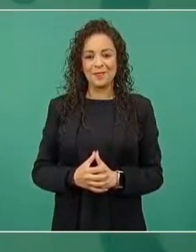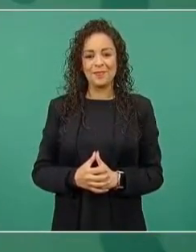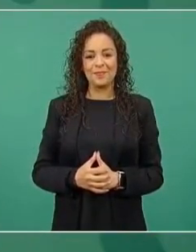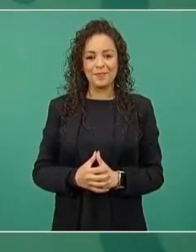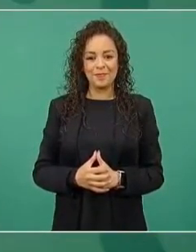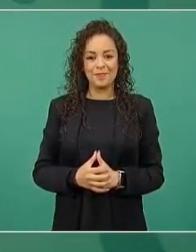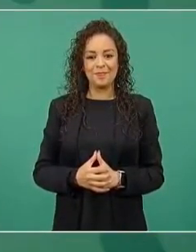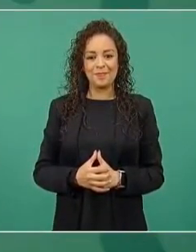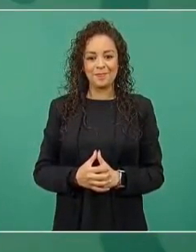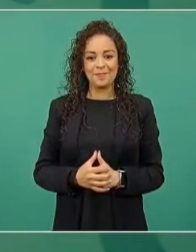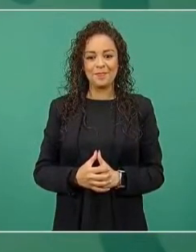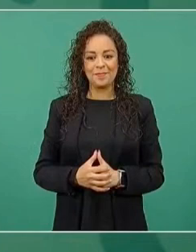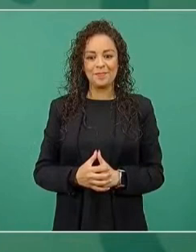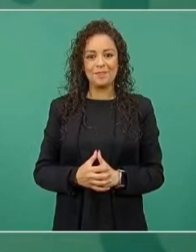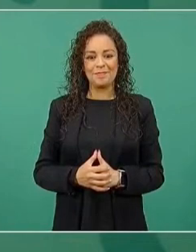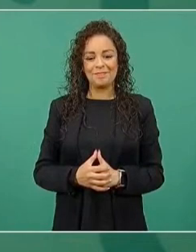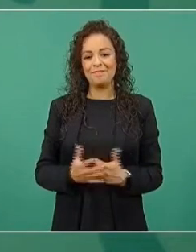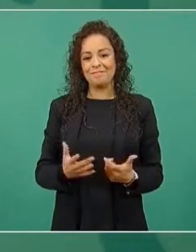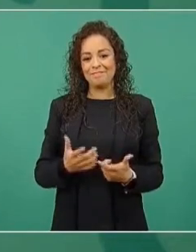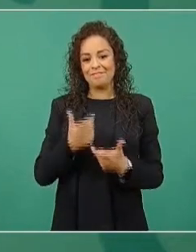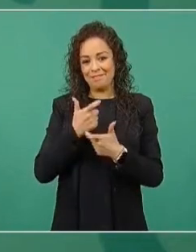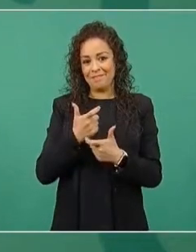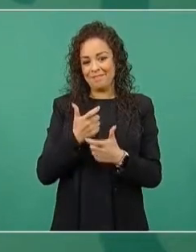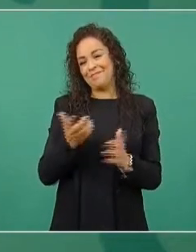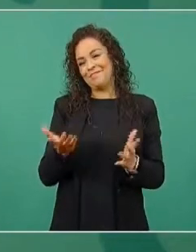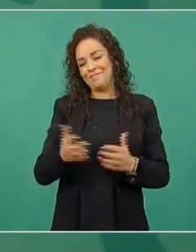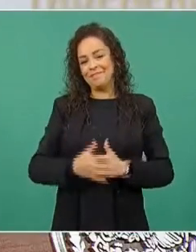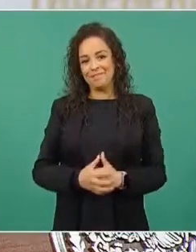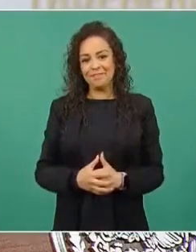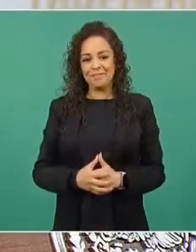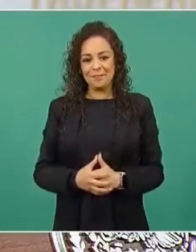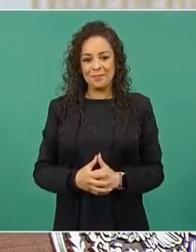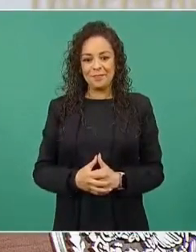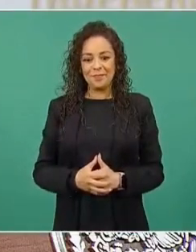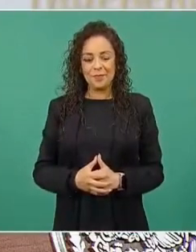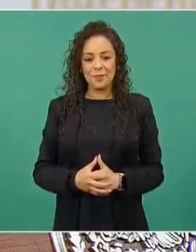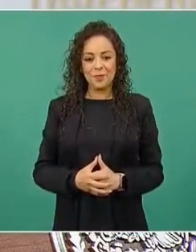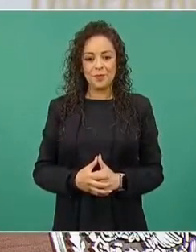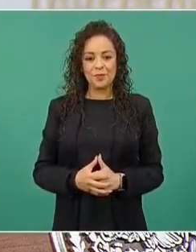Sí, no literalmente, ¿eh?